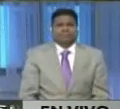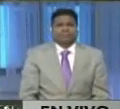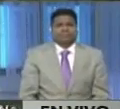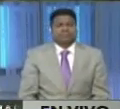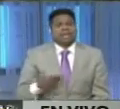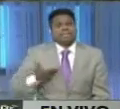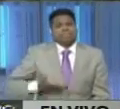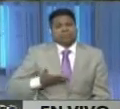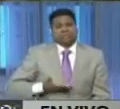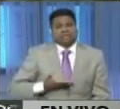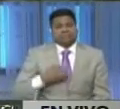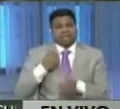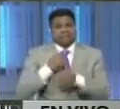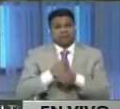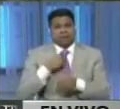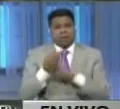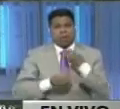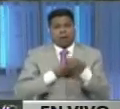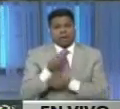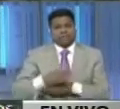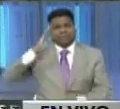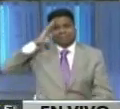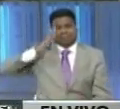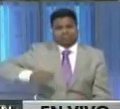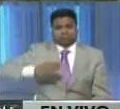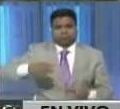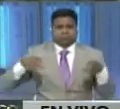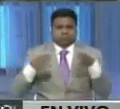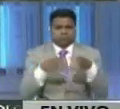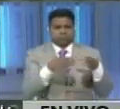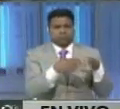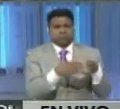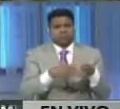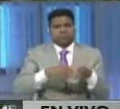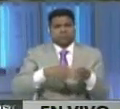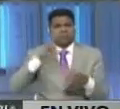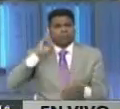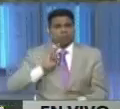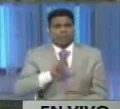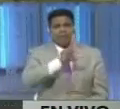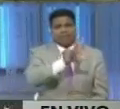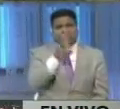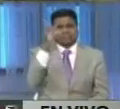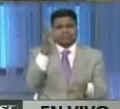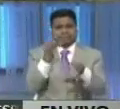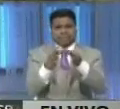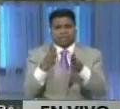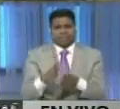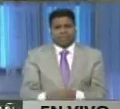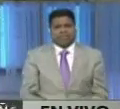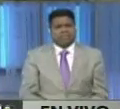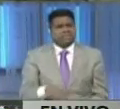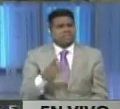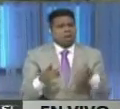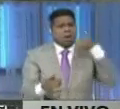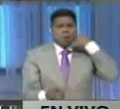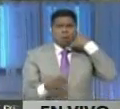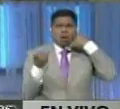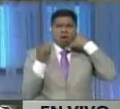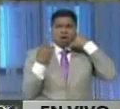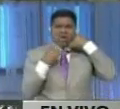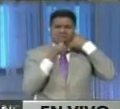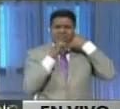operación realizada por la Fuerza Armada nacional bolivariana específicamente el 3 de septiembre Se recibió una información de